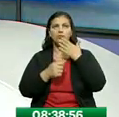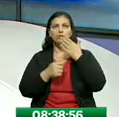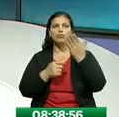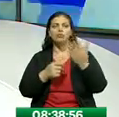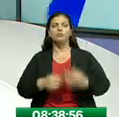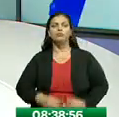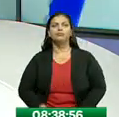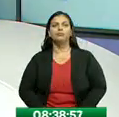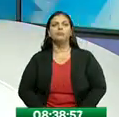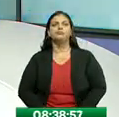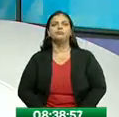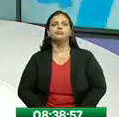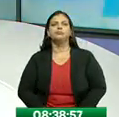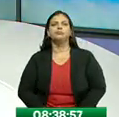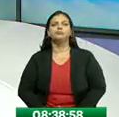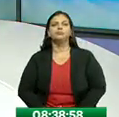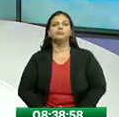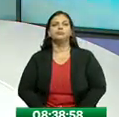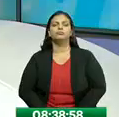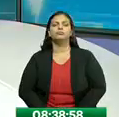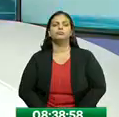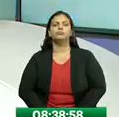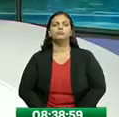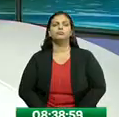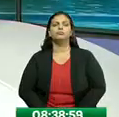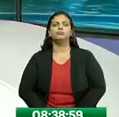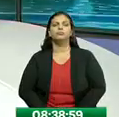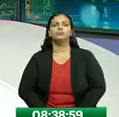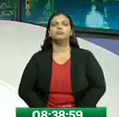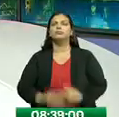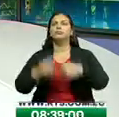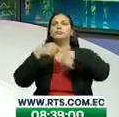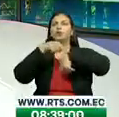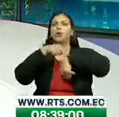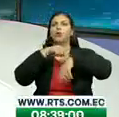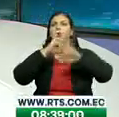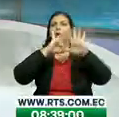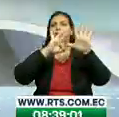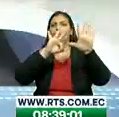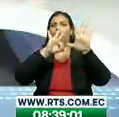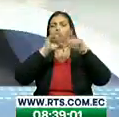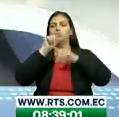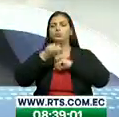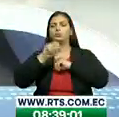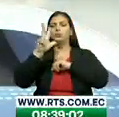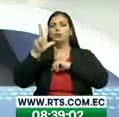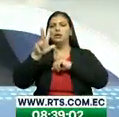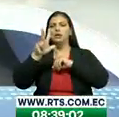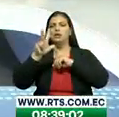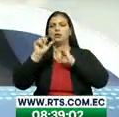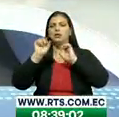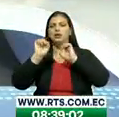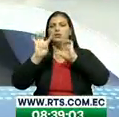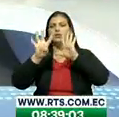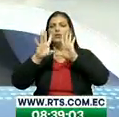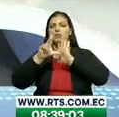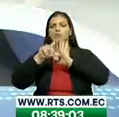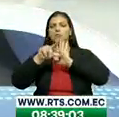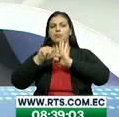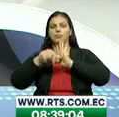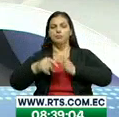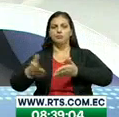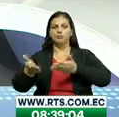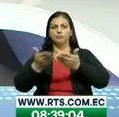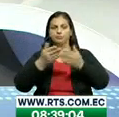qué novedades tienes a las 8 de la mañana y 39 minutos, mi querido Jorge. Adelante, te